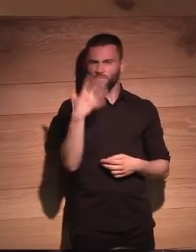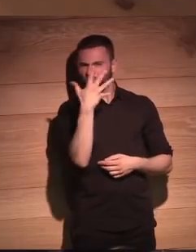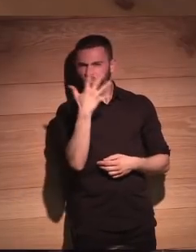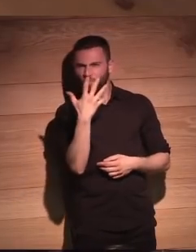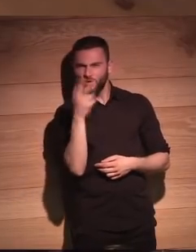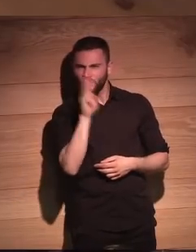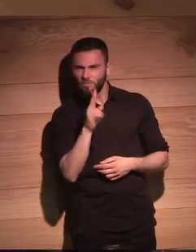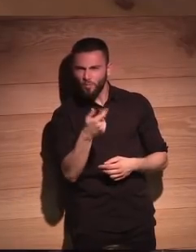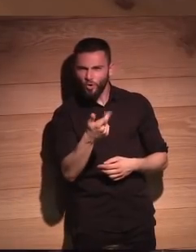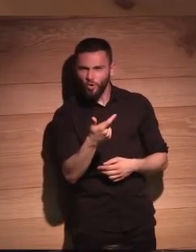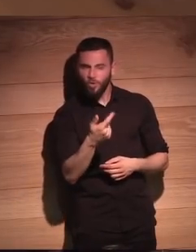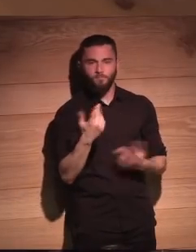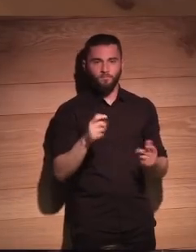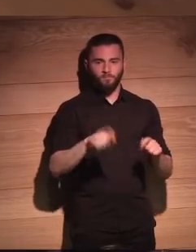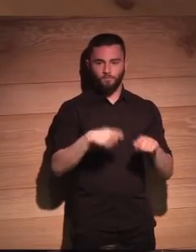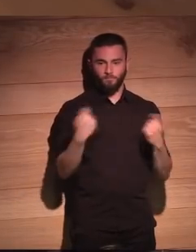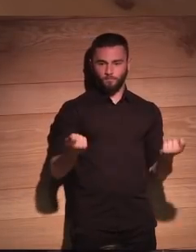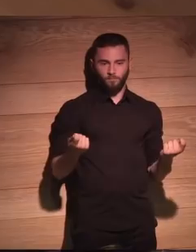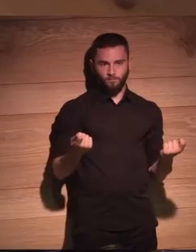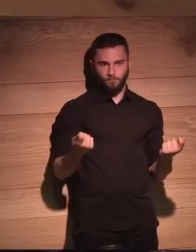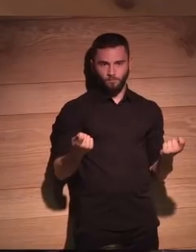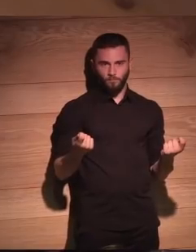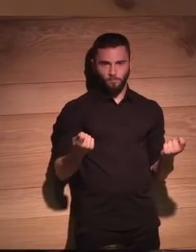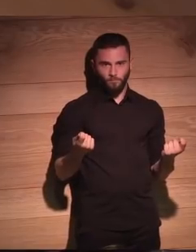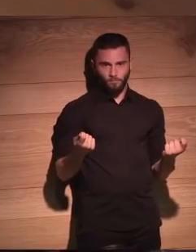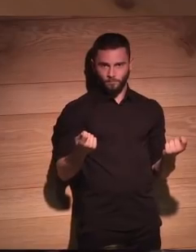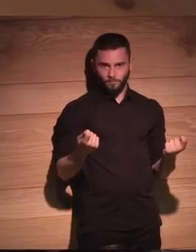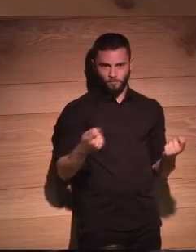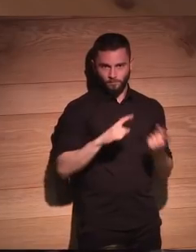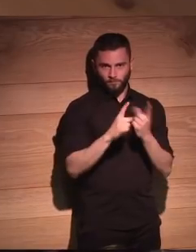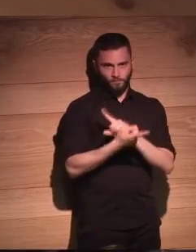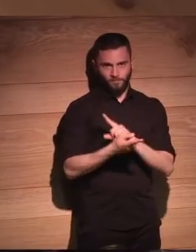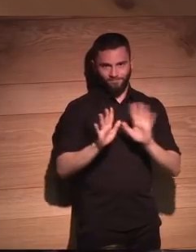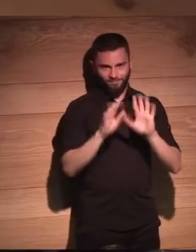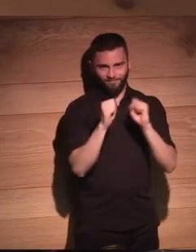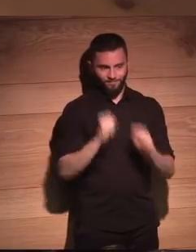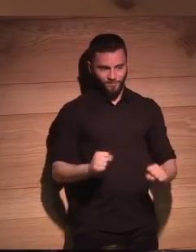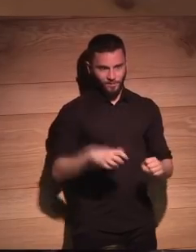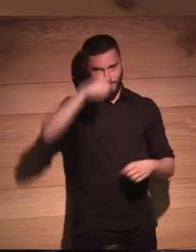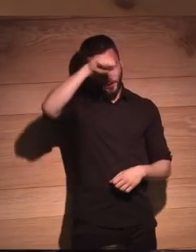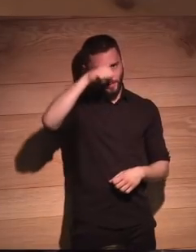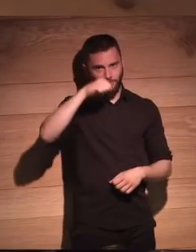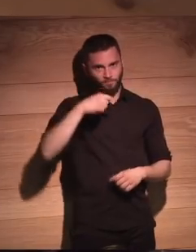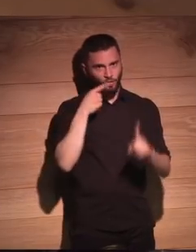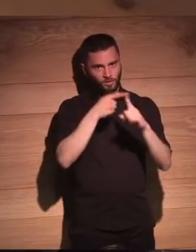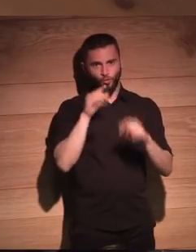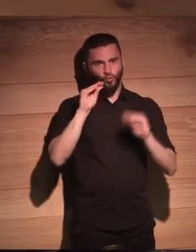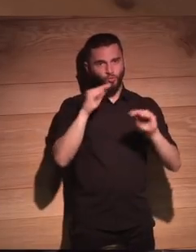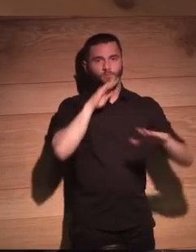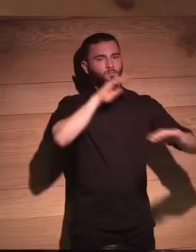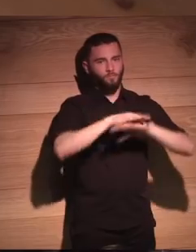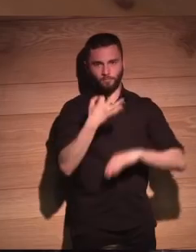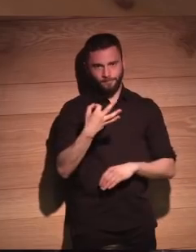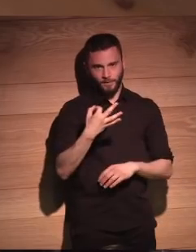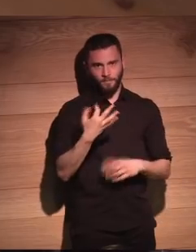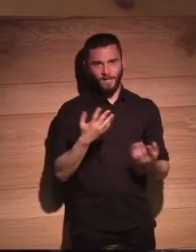Intentar evitar su naturaleza, pero no es imposible y él tiene que cumplir con su deber, que es eso, evitar